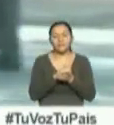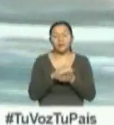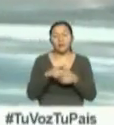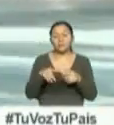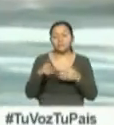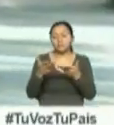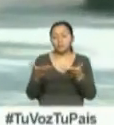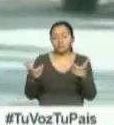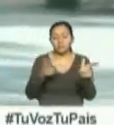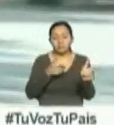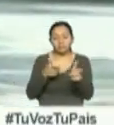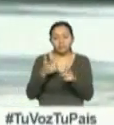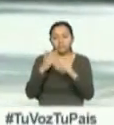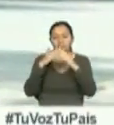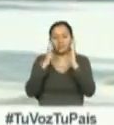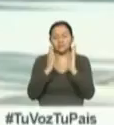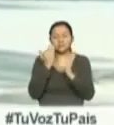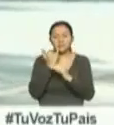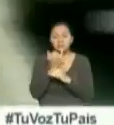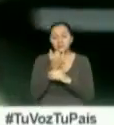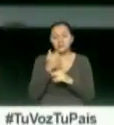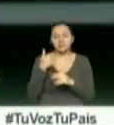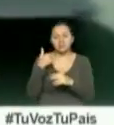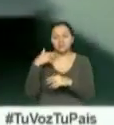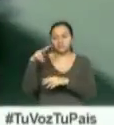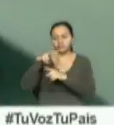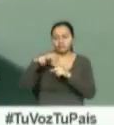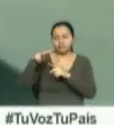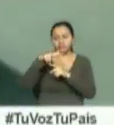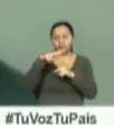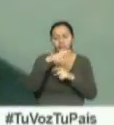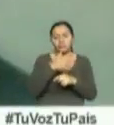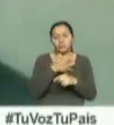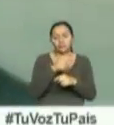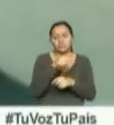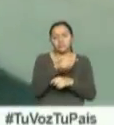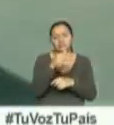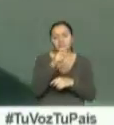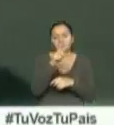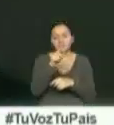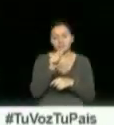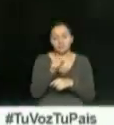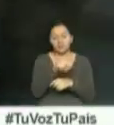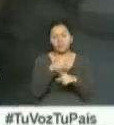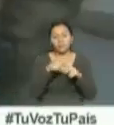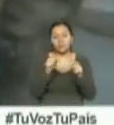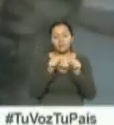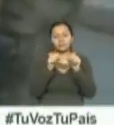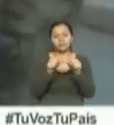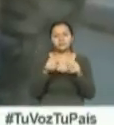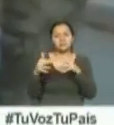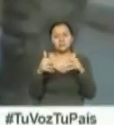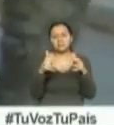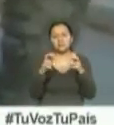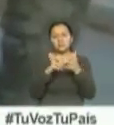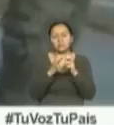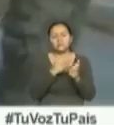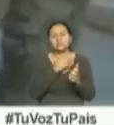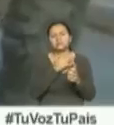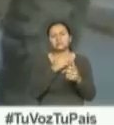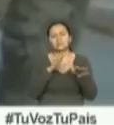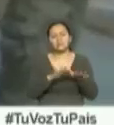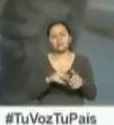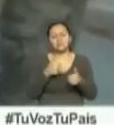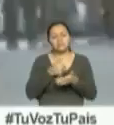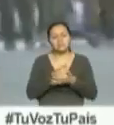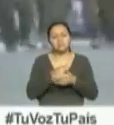y cazas israelíes siguieron sobrevolando el norte y sur de la Franja de Gaza, manteniendo una tensión ya innata en esa